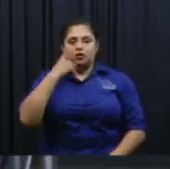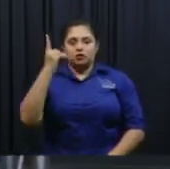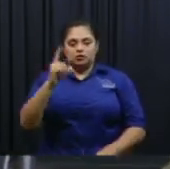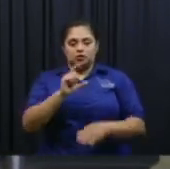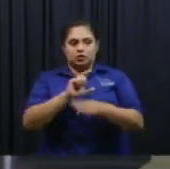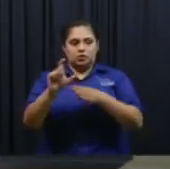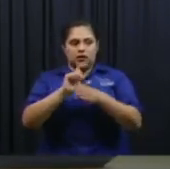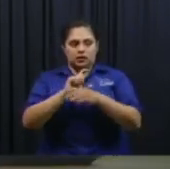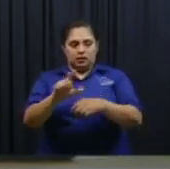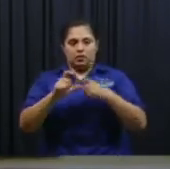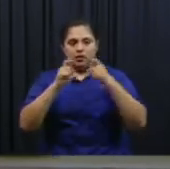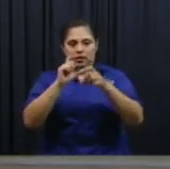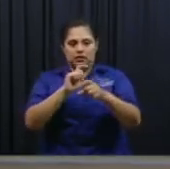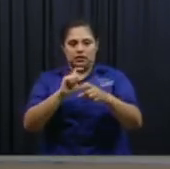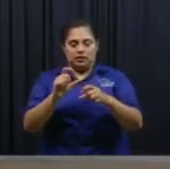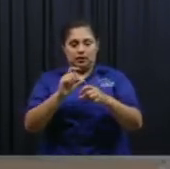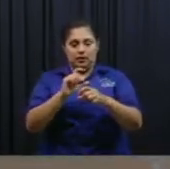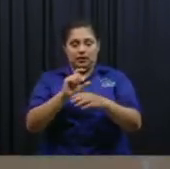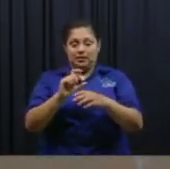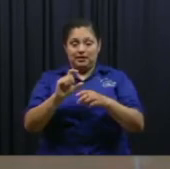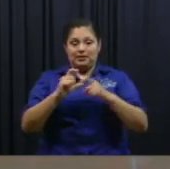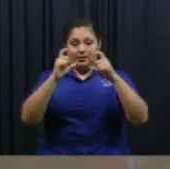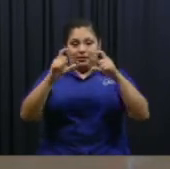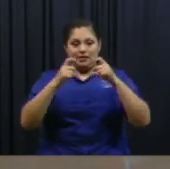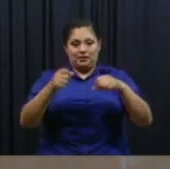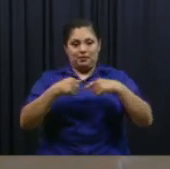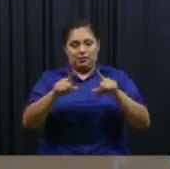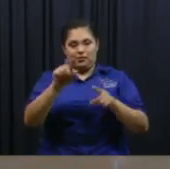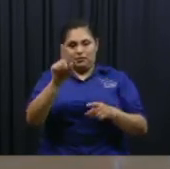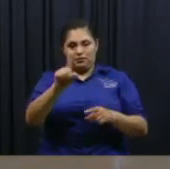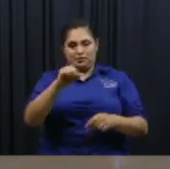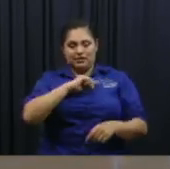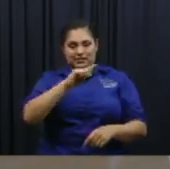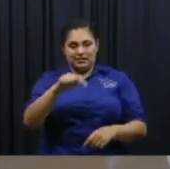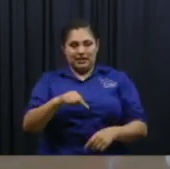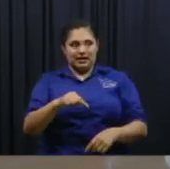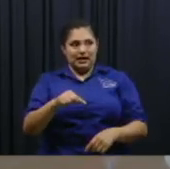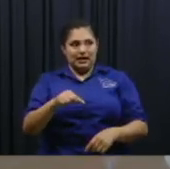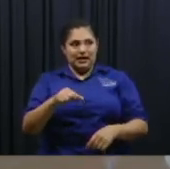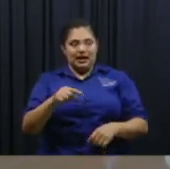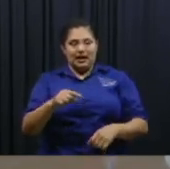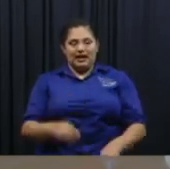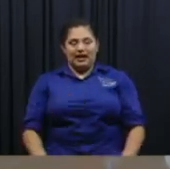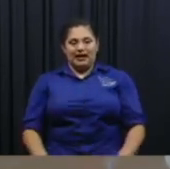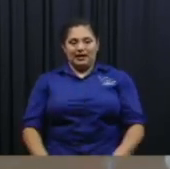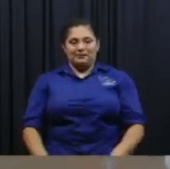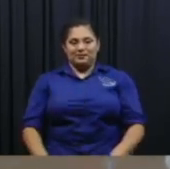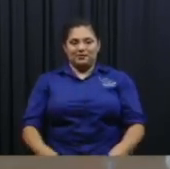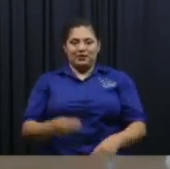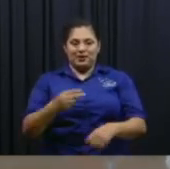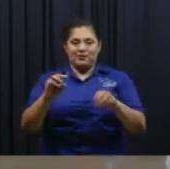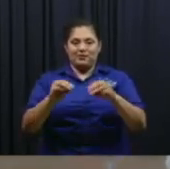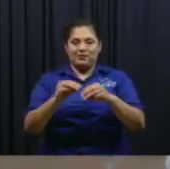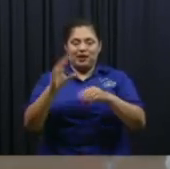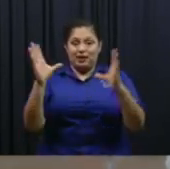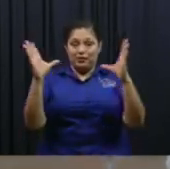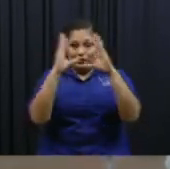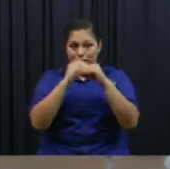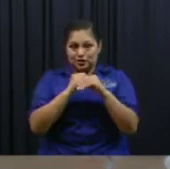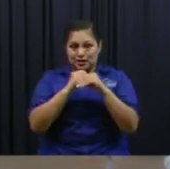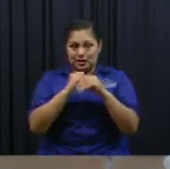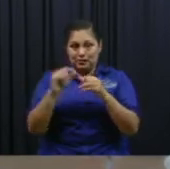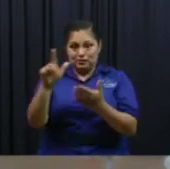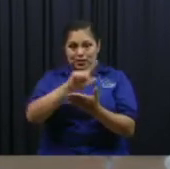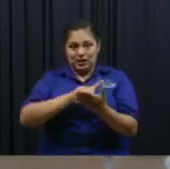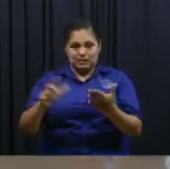te cuida pero no andes horas de la noche en barrios peligrosos Bueno a mí Dios me cuida hermano yo ando Tranquilo